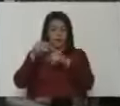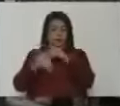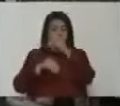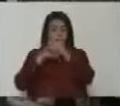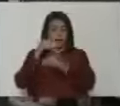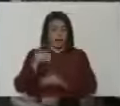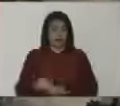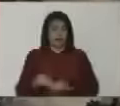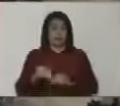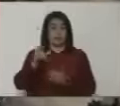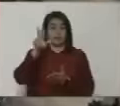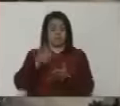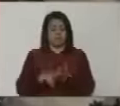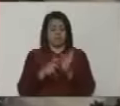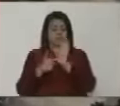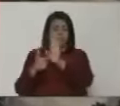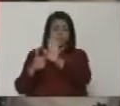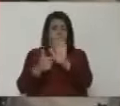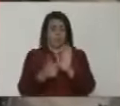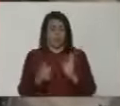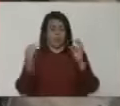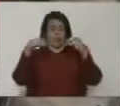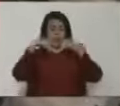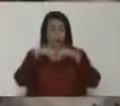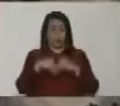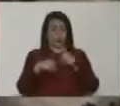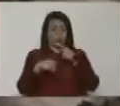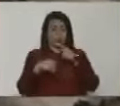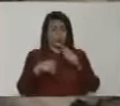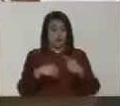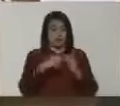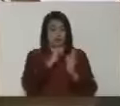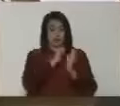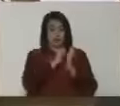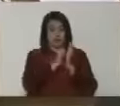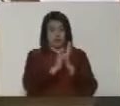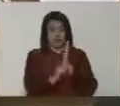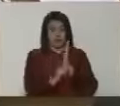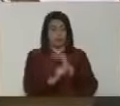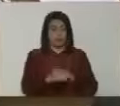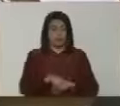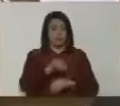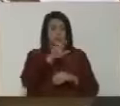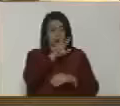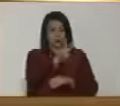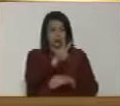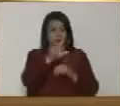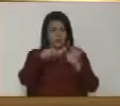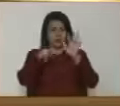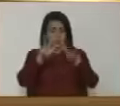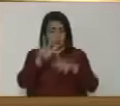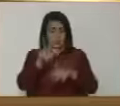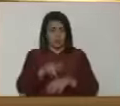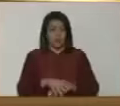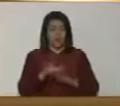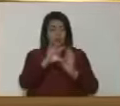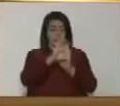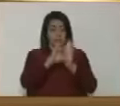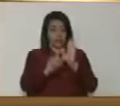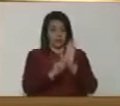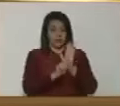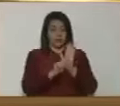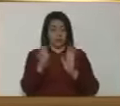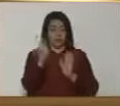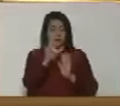los fines de su promulgación de acuerdo a lo que está establecido en el artículo 213 de la